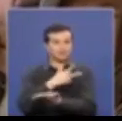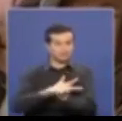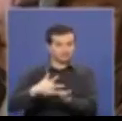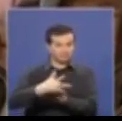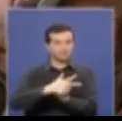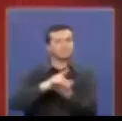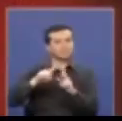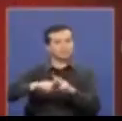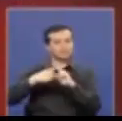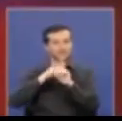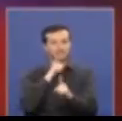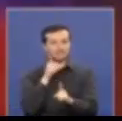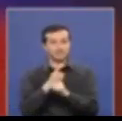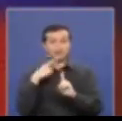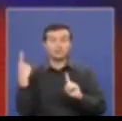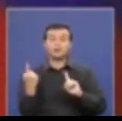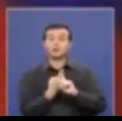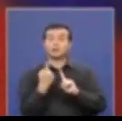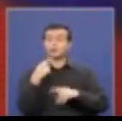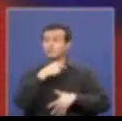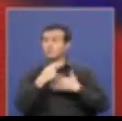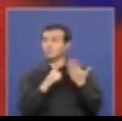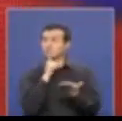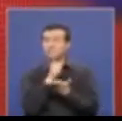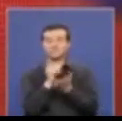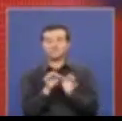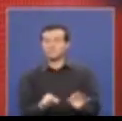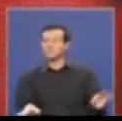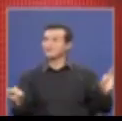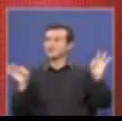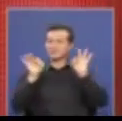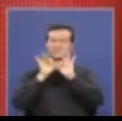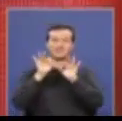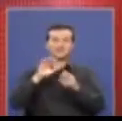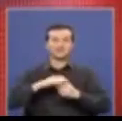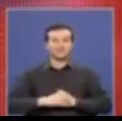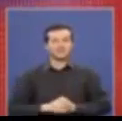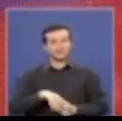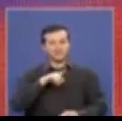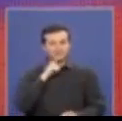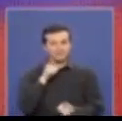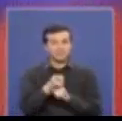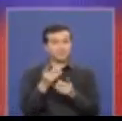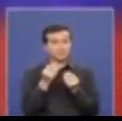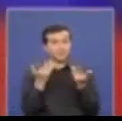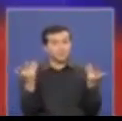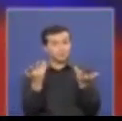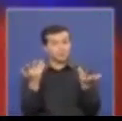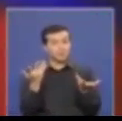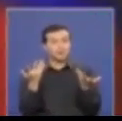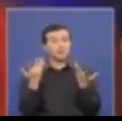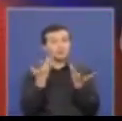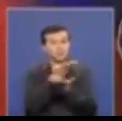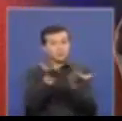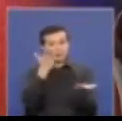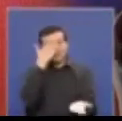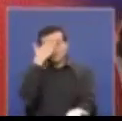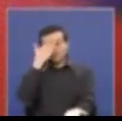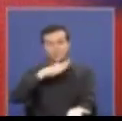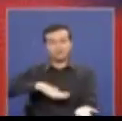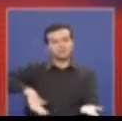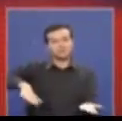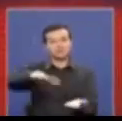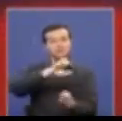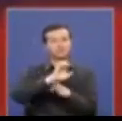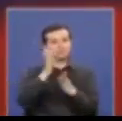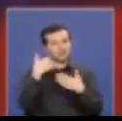este proceso. Mire, sobre todo el primer punto es muy importante. Con semilla certificada aumenta muchísimo la productividad. Esto es un programa nacional. Ya tenemos